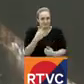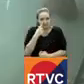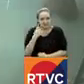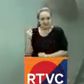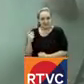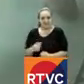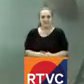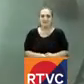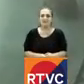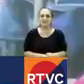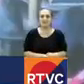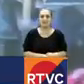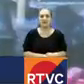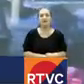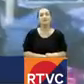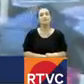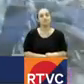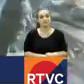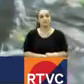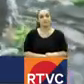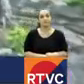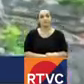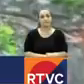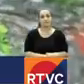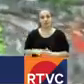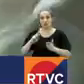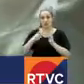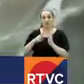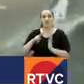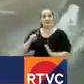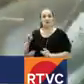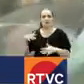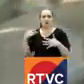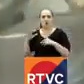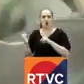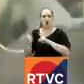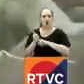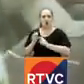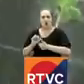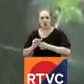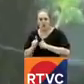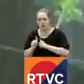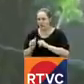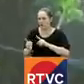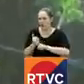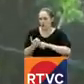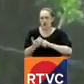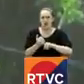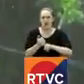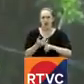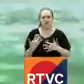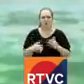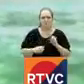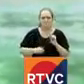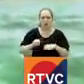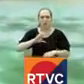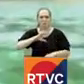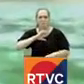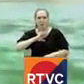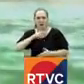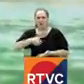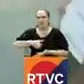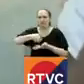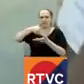periodísticas. Este año fue de grandes logros deportivos para Colombia. Muchos nacionales llegaron a lo más alto del podio, levantando la